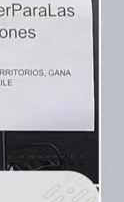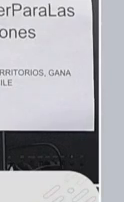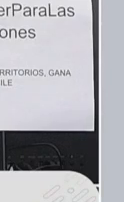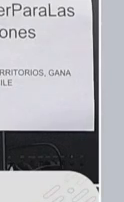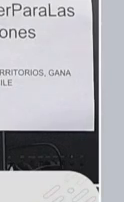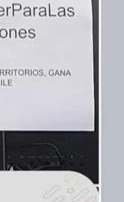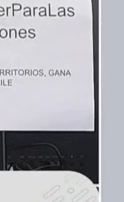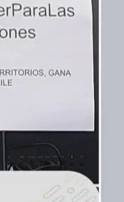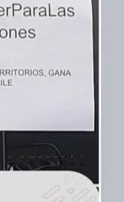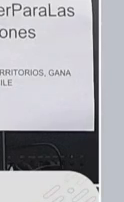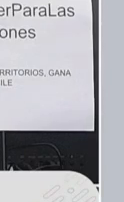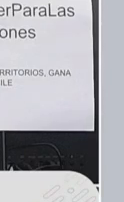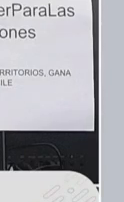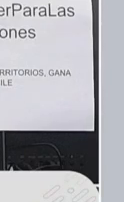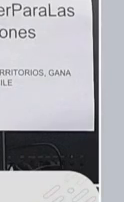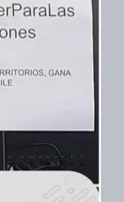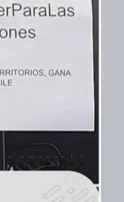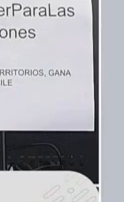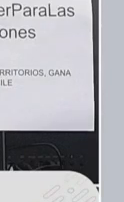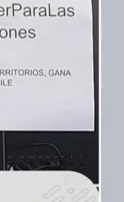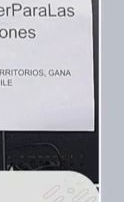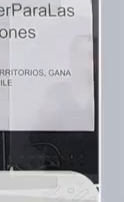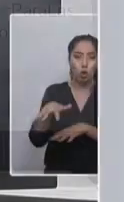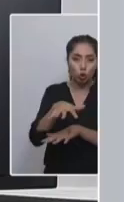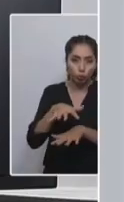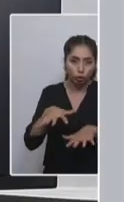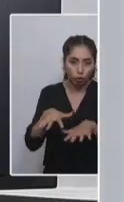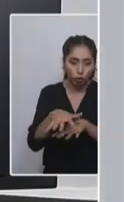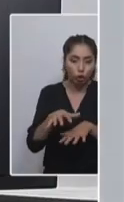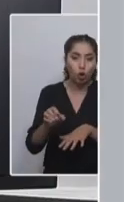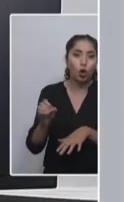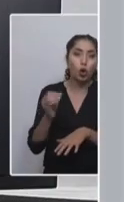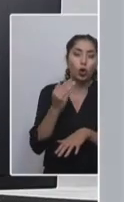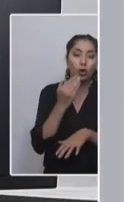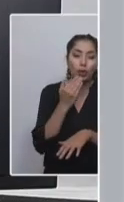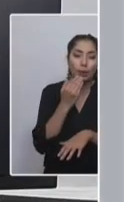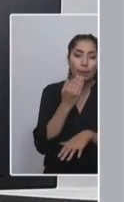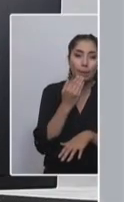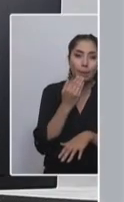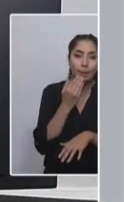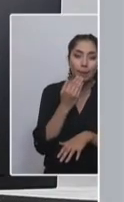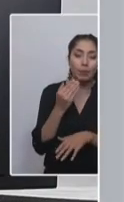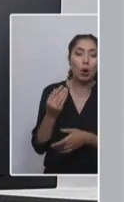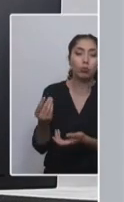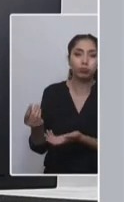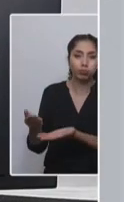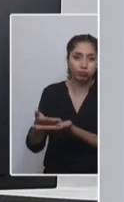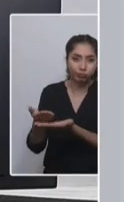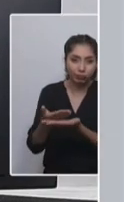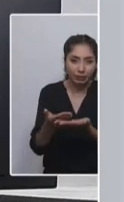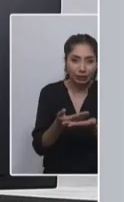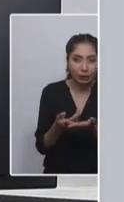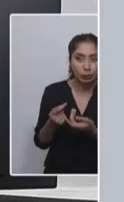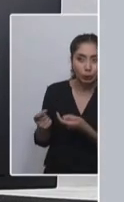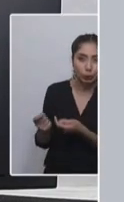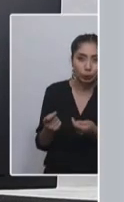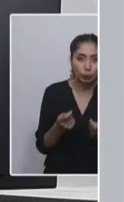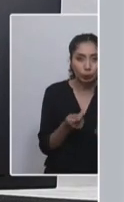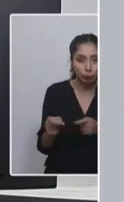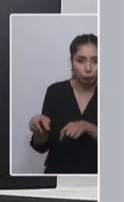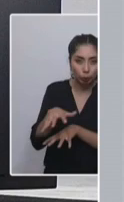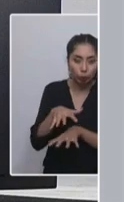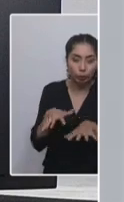estructurales que guíen la transición de una forma de estado unitario a una regional. Hay que generar una serie de